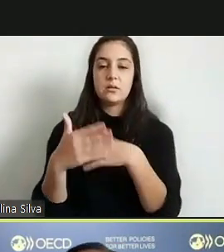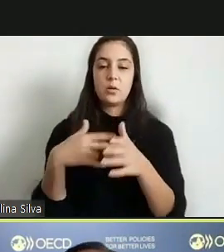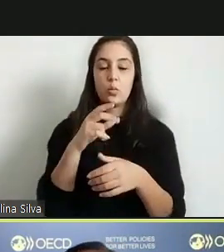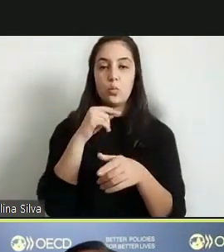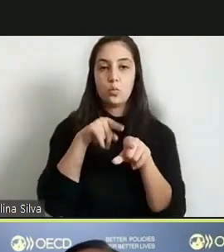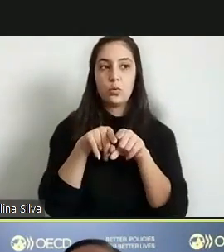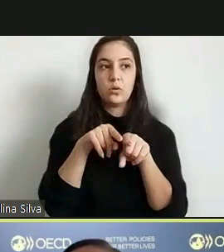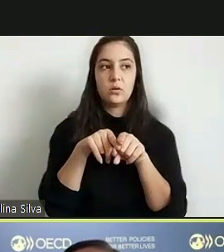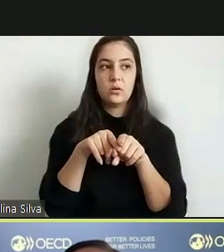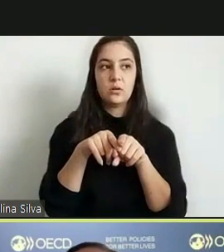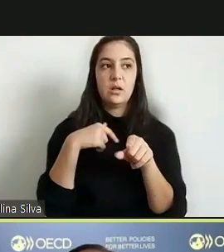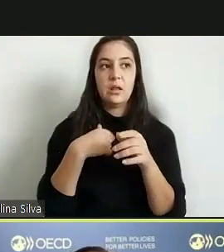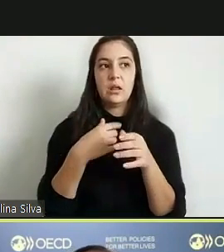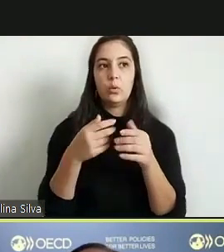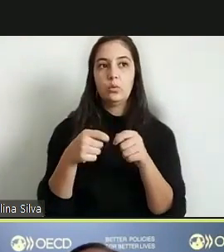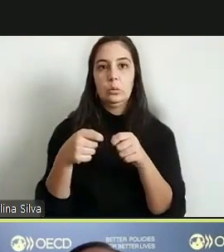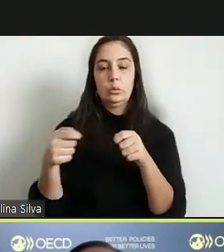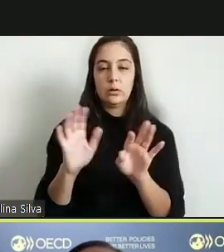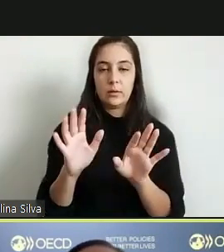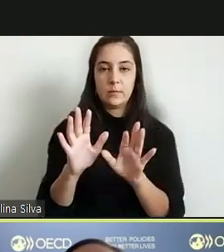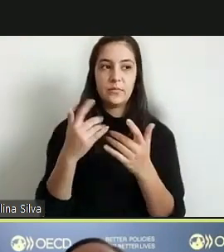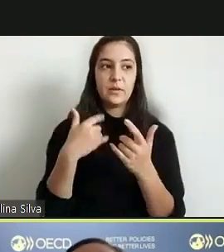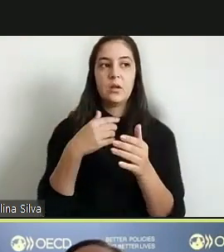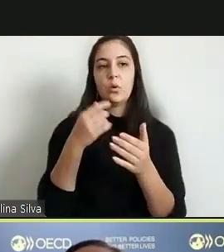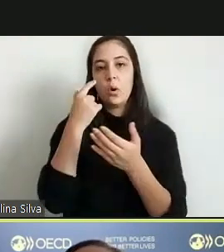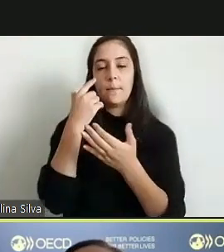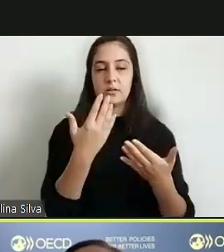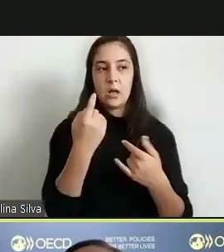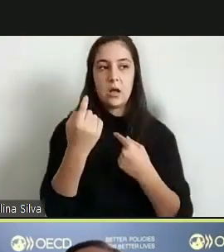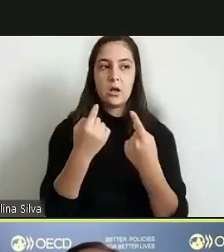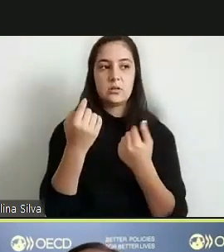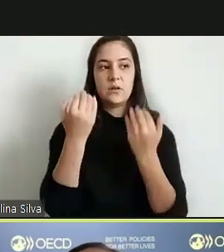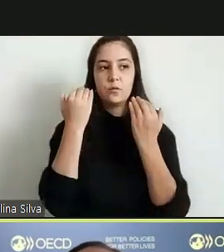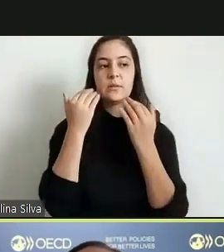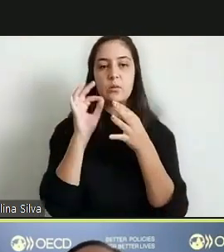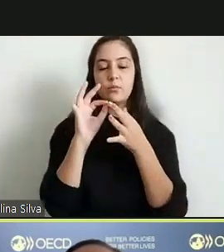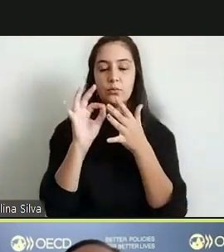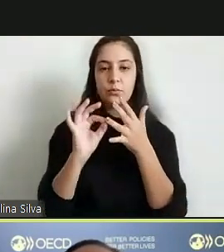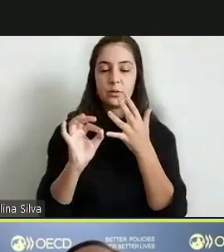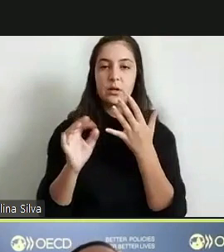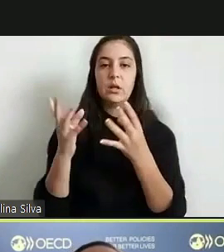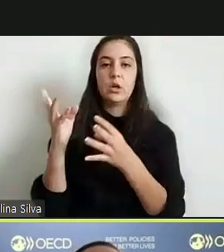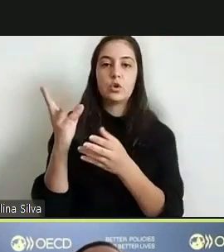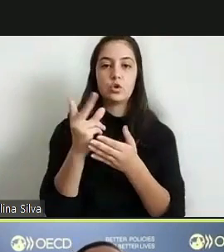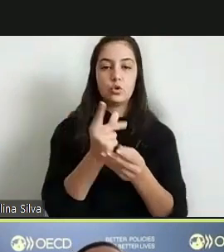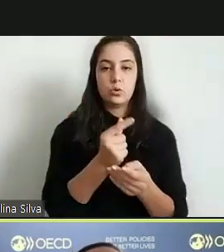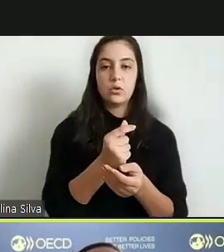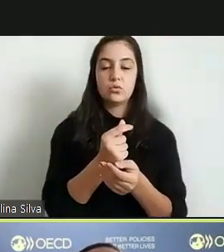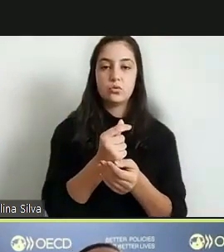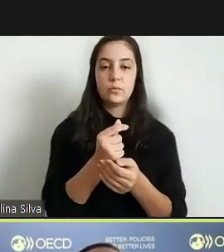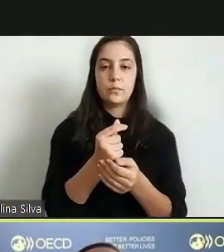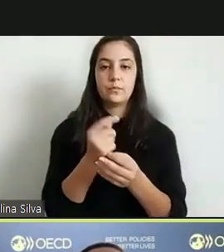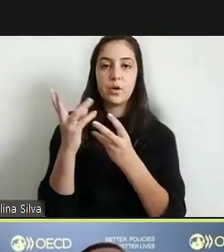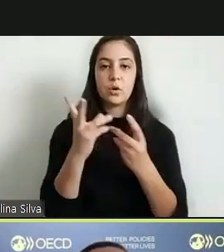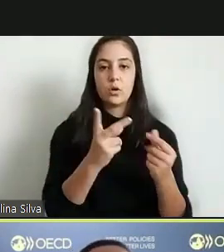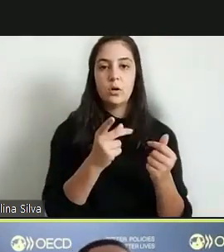no monopolizar la palabra, solamente le presenté algunos datos, algunos resultados que me